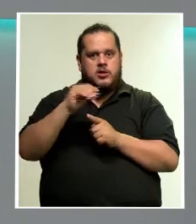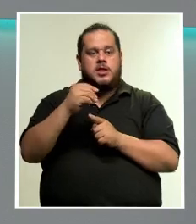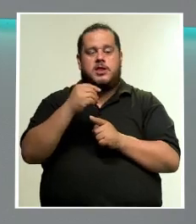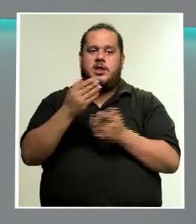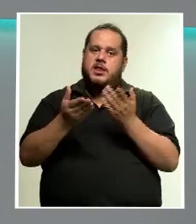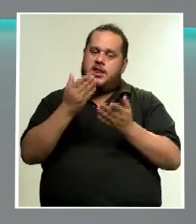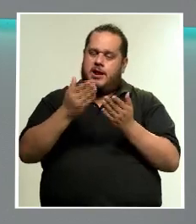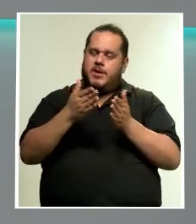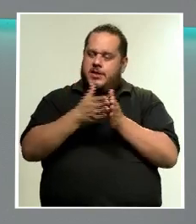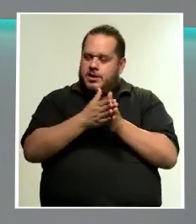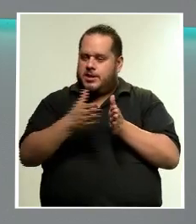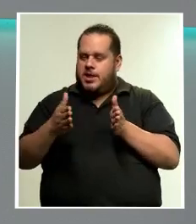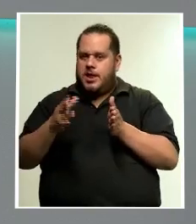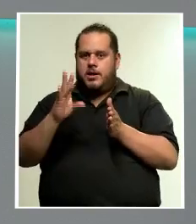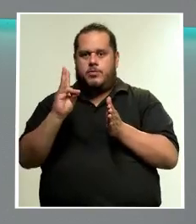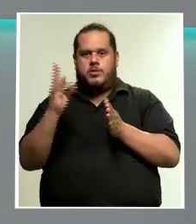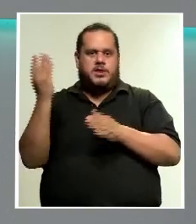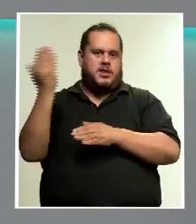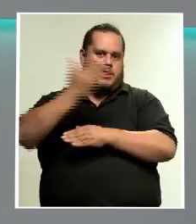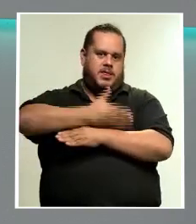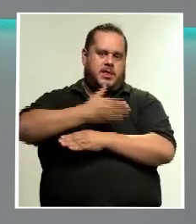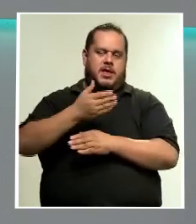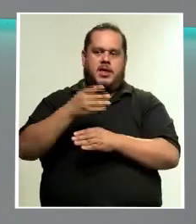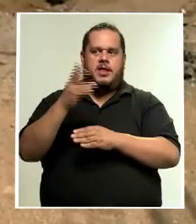extiendan aproximadamente por 7 días.